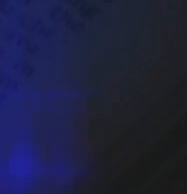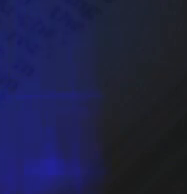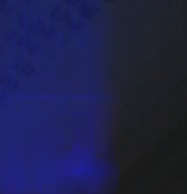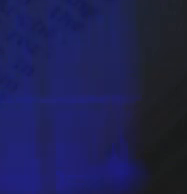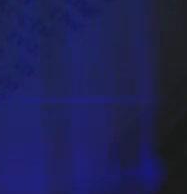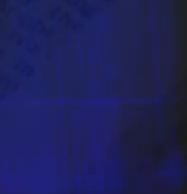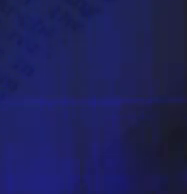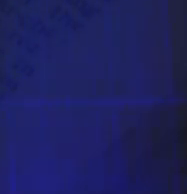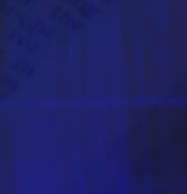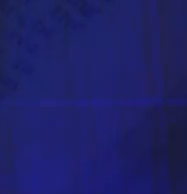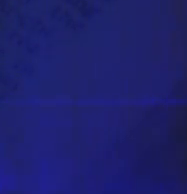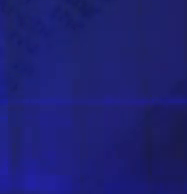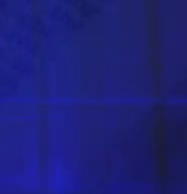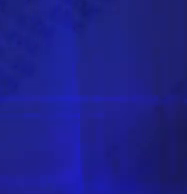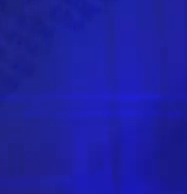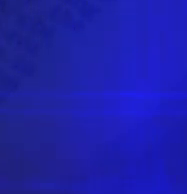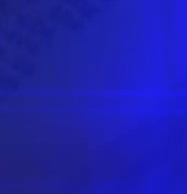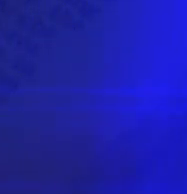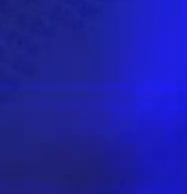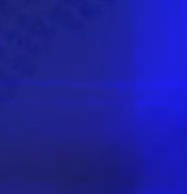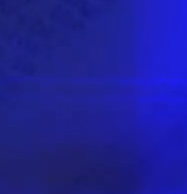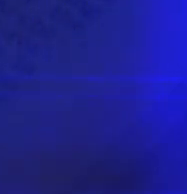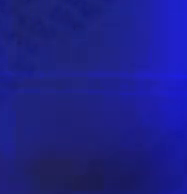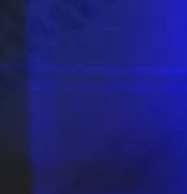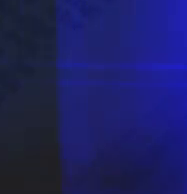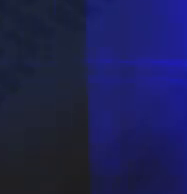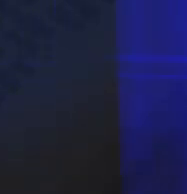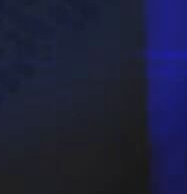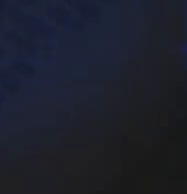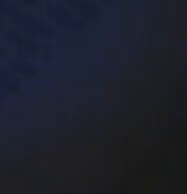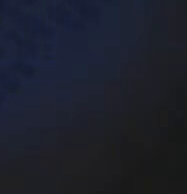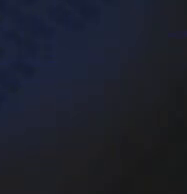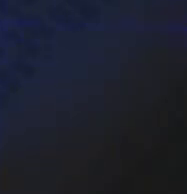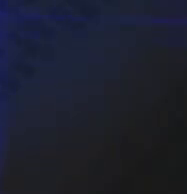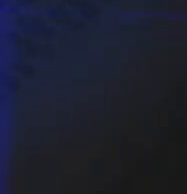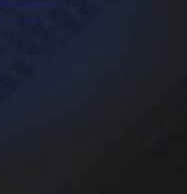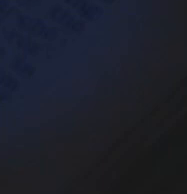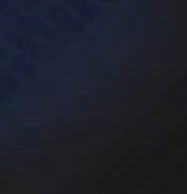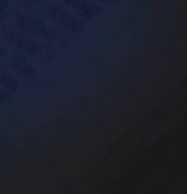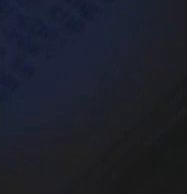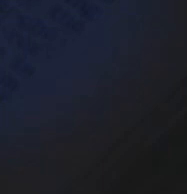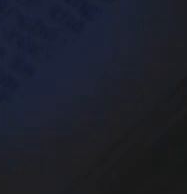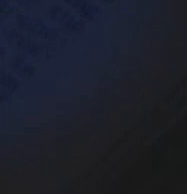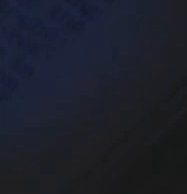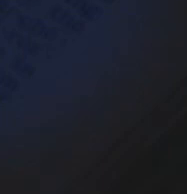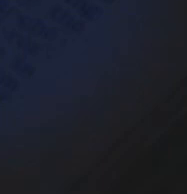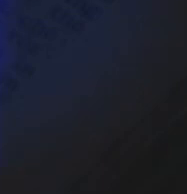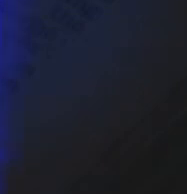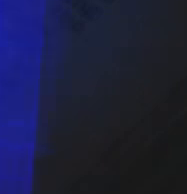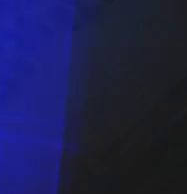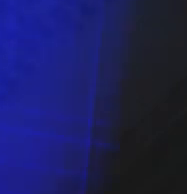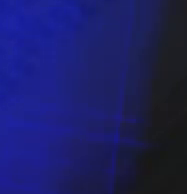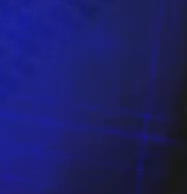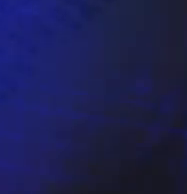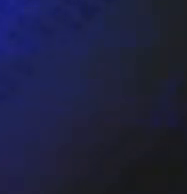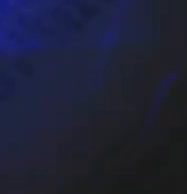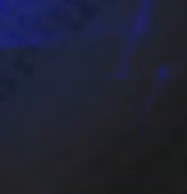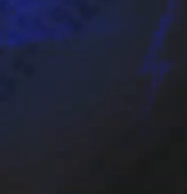divisiones pero mire lo que dice a continuación que viven como